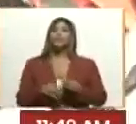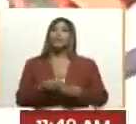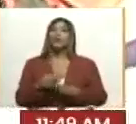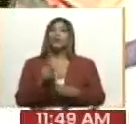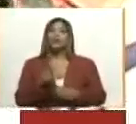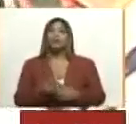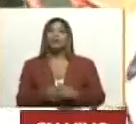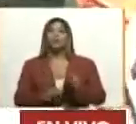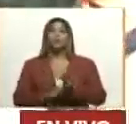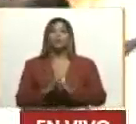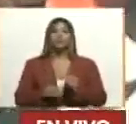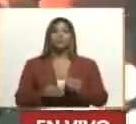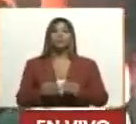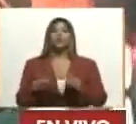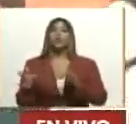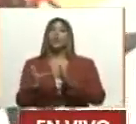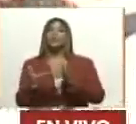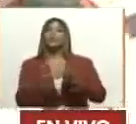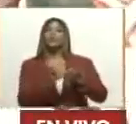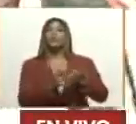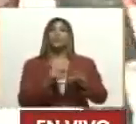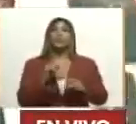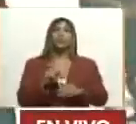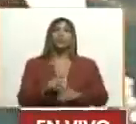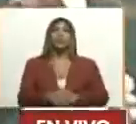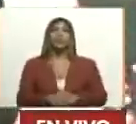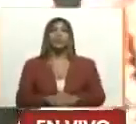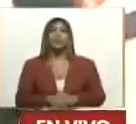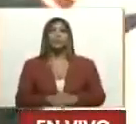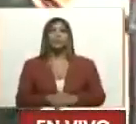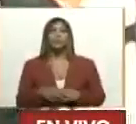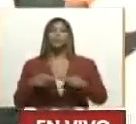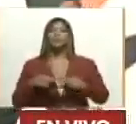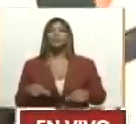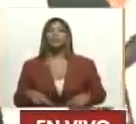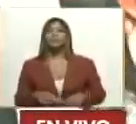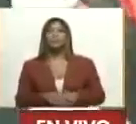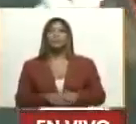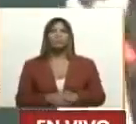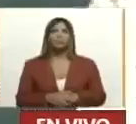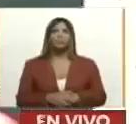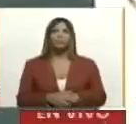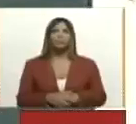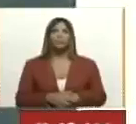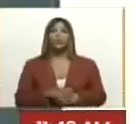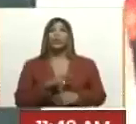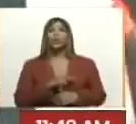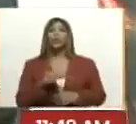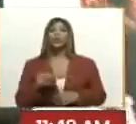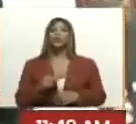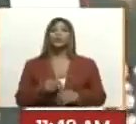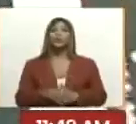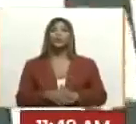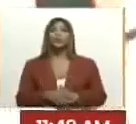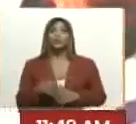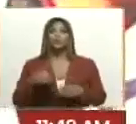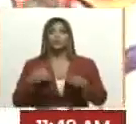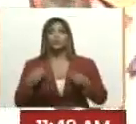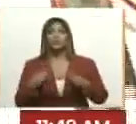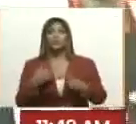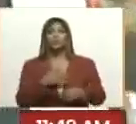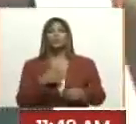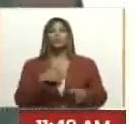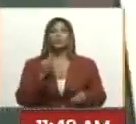tenemos que lograr es contactar con esa humanidad. Nosotros, yo vengo de la Argentina, fui